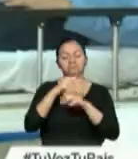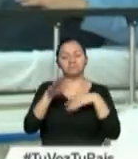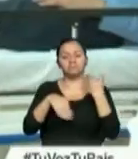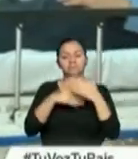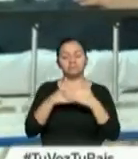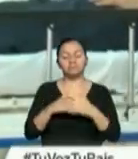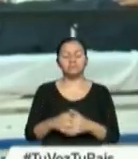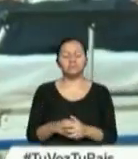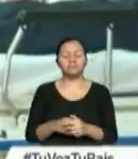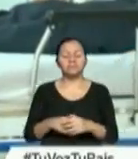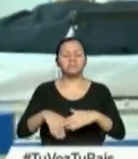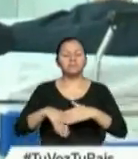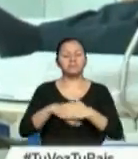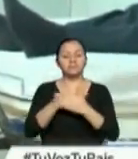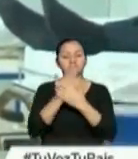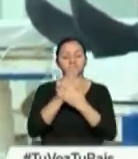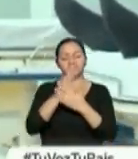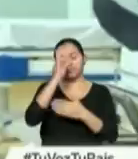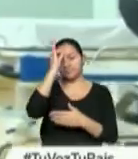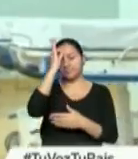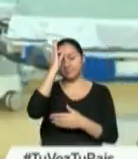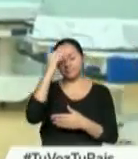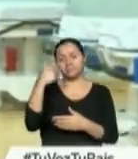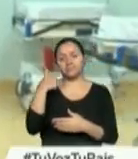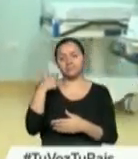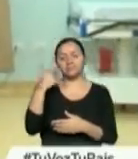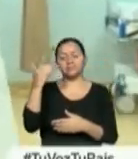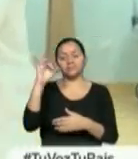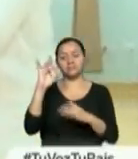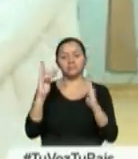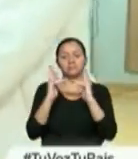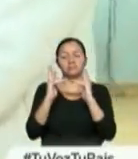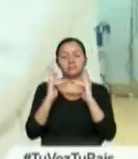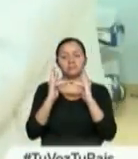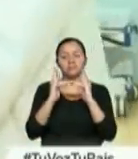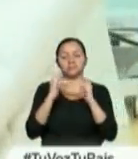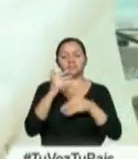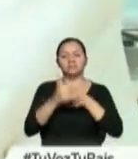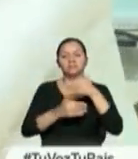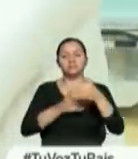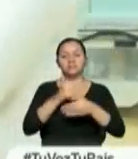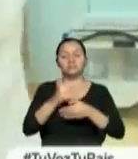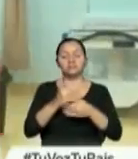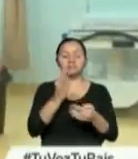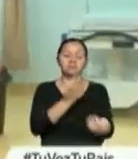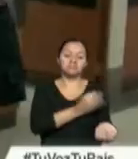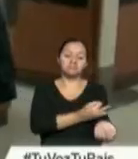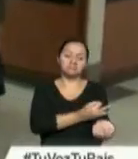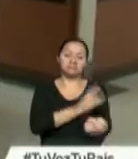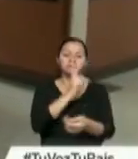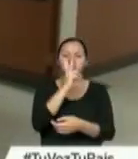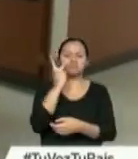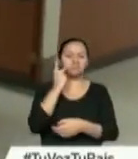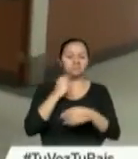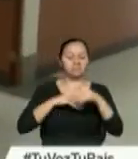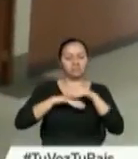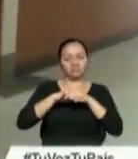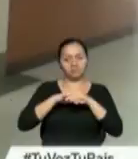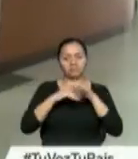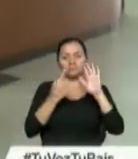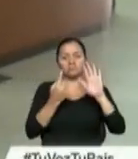todos. La moderna Casa de Salud cuenta con 18 camas para procedimientos de corta estancia, atenderá en